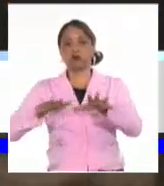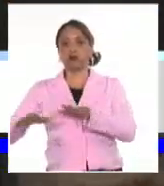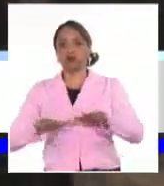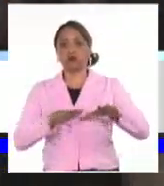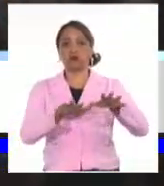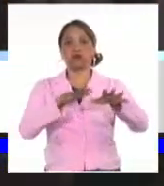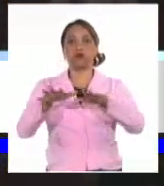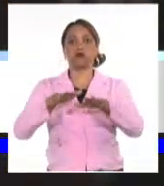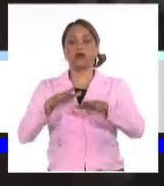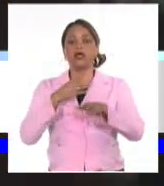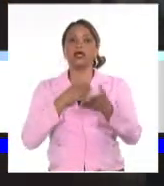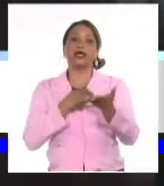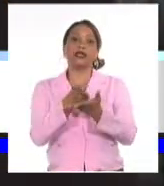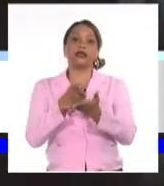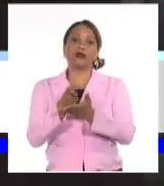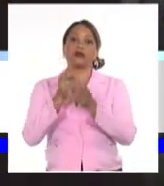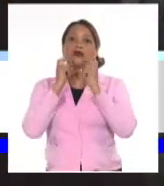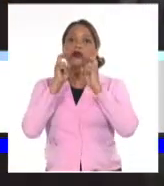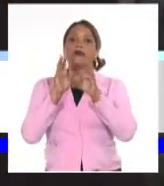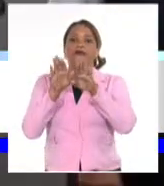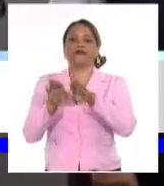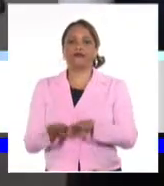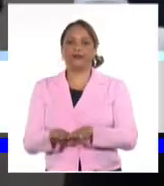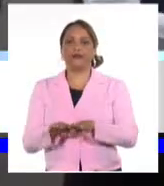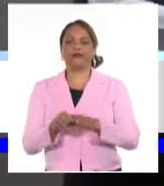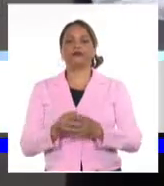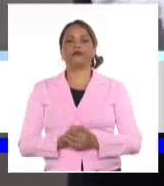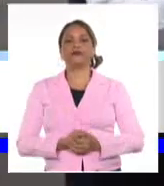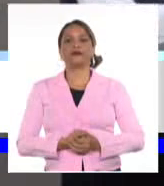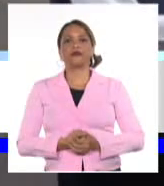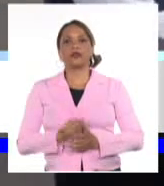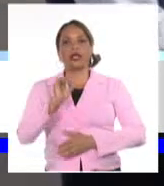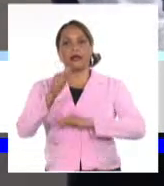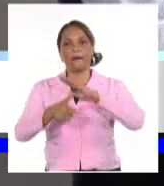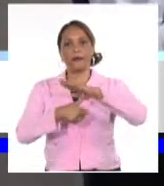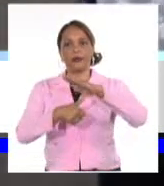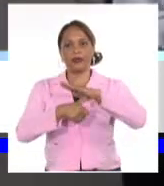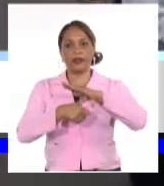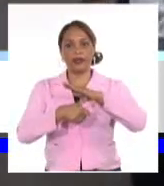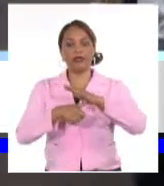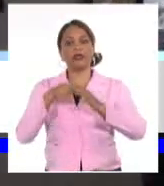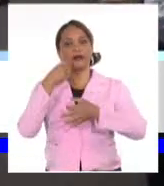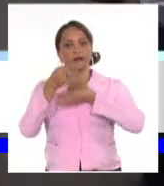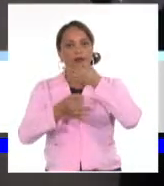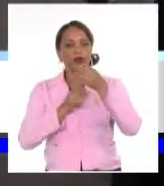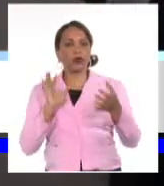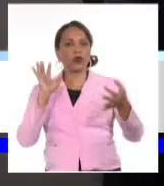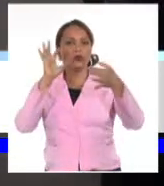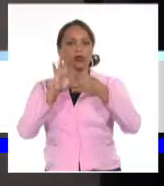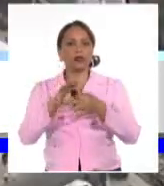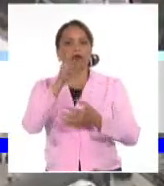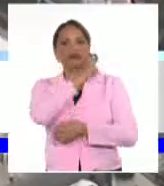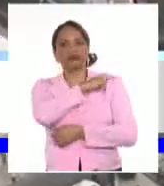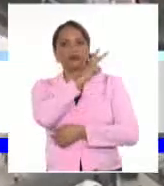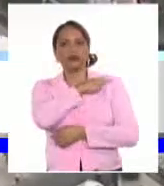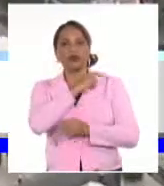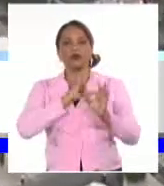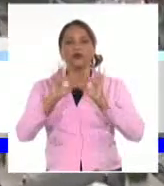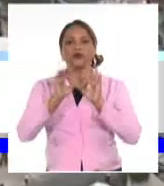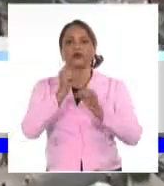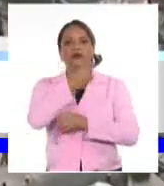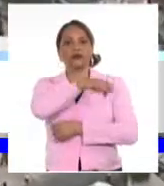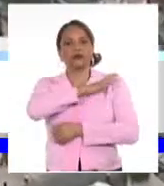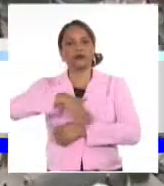el normal transcurso de la vida en la urbe. El presidente Andrés Manuel López Obrador entró en contacto con autoridades de Protección Civil